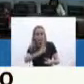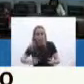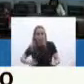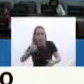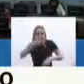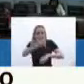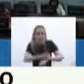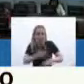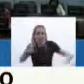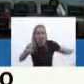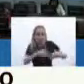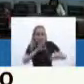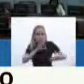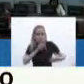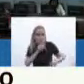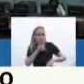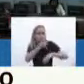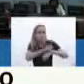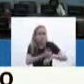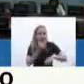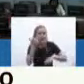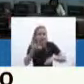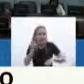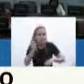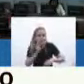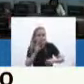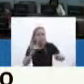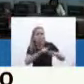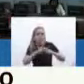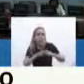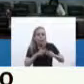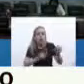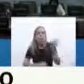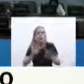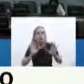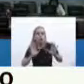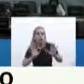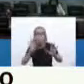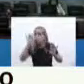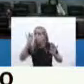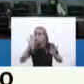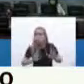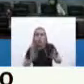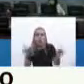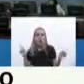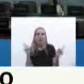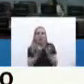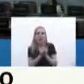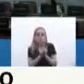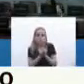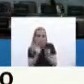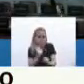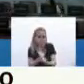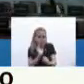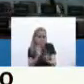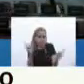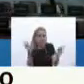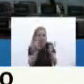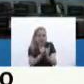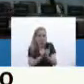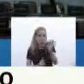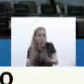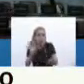sentido del punto de vista político macri el gobierno se desgastaron mucho un mes después de haber obtenido un gran triunfo electoral de medio término